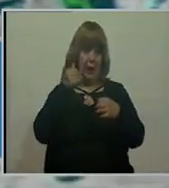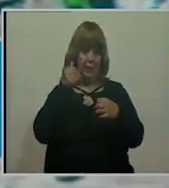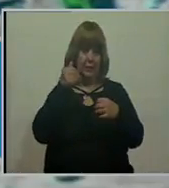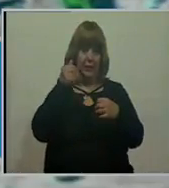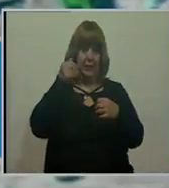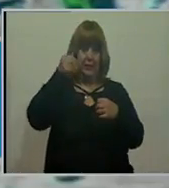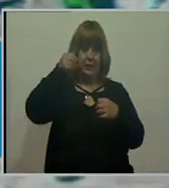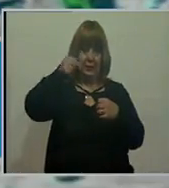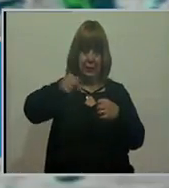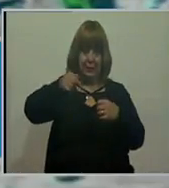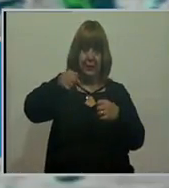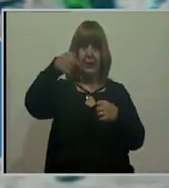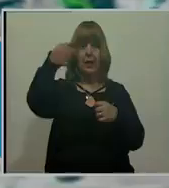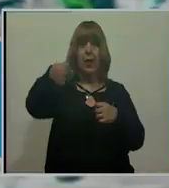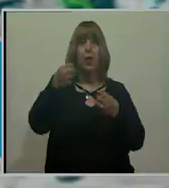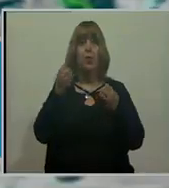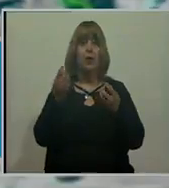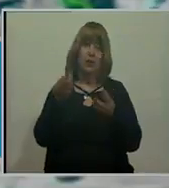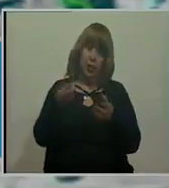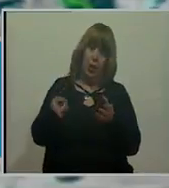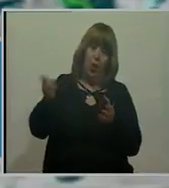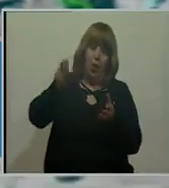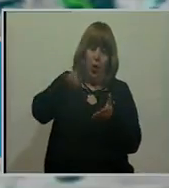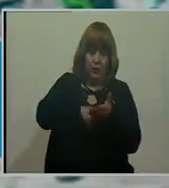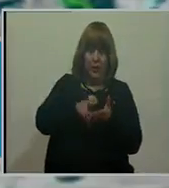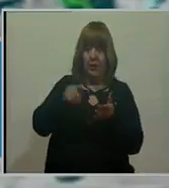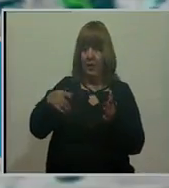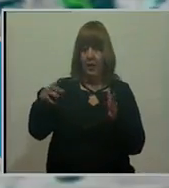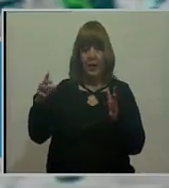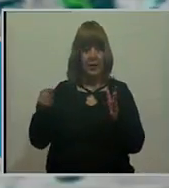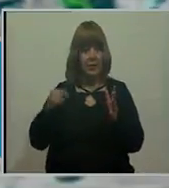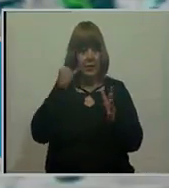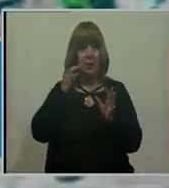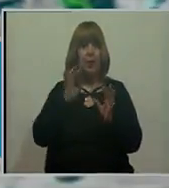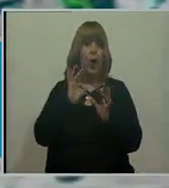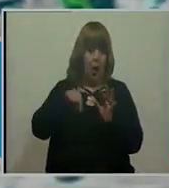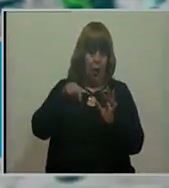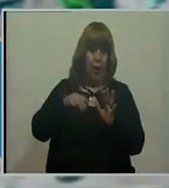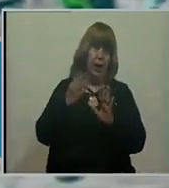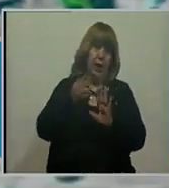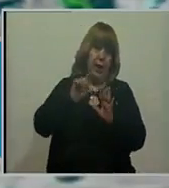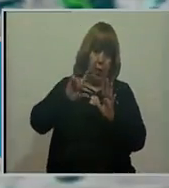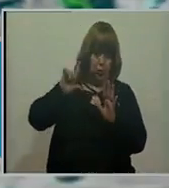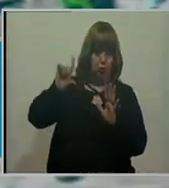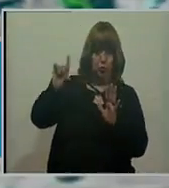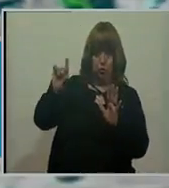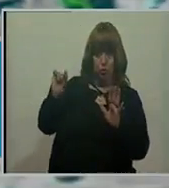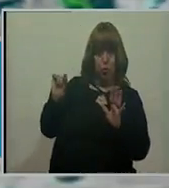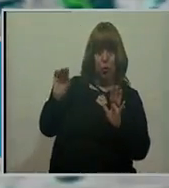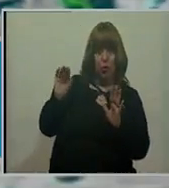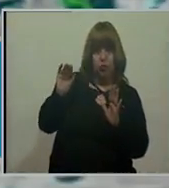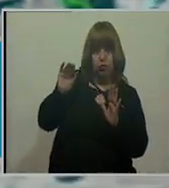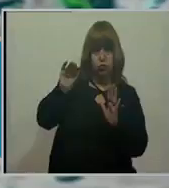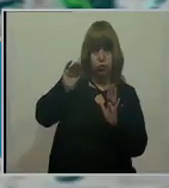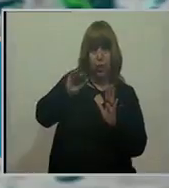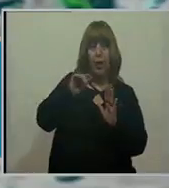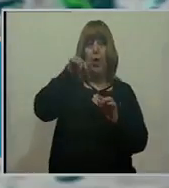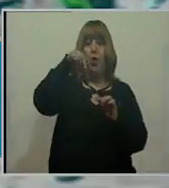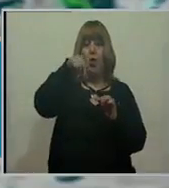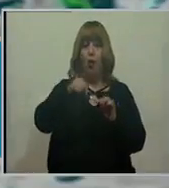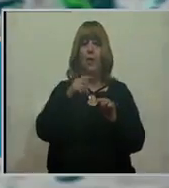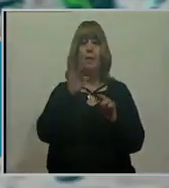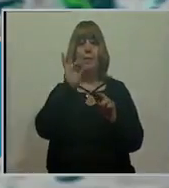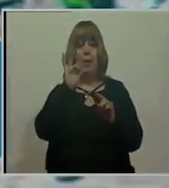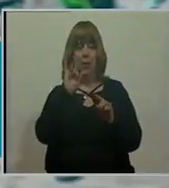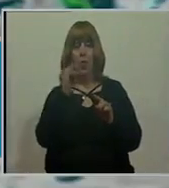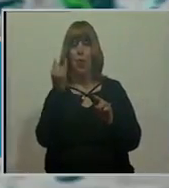después del paso de otra perturbación atmosférica que por ahora está muy lejos, pero que lo único que va a hacer entre el día de hoy,